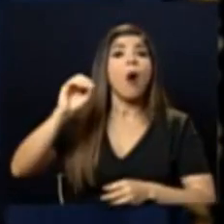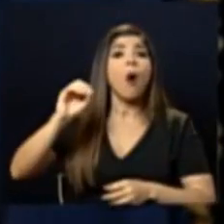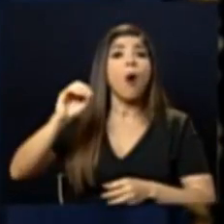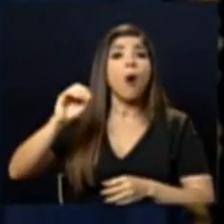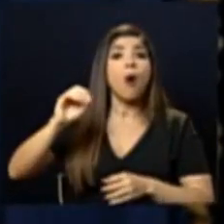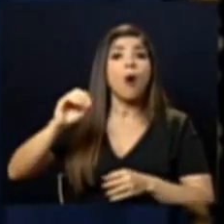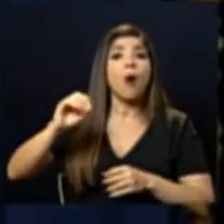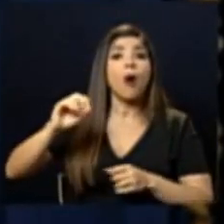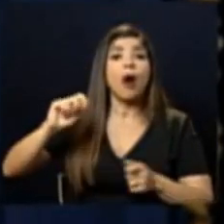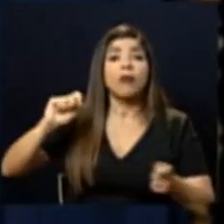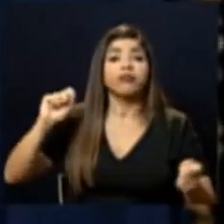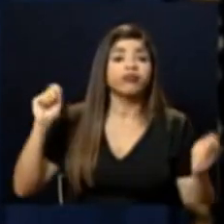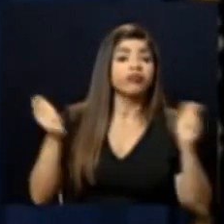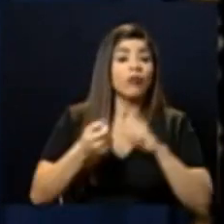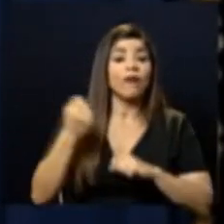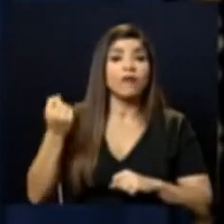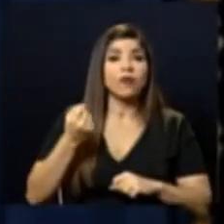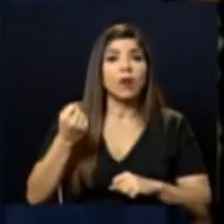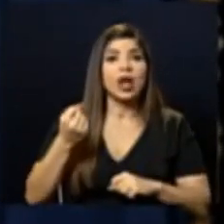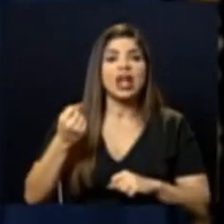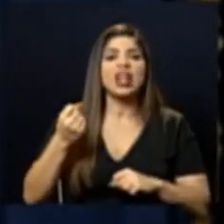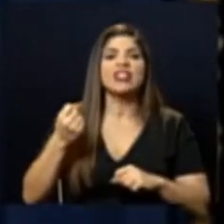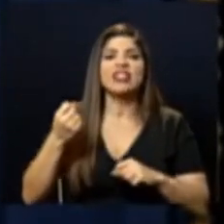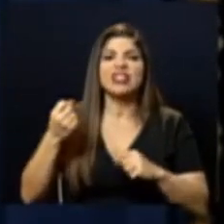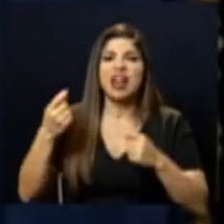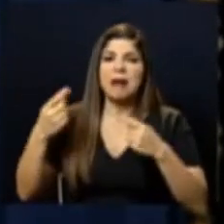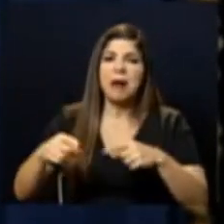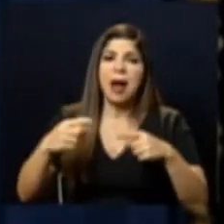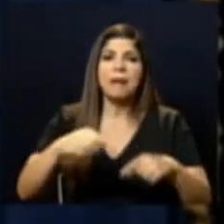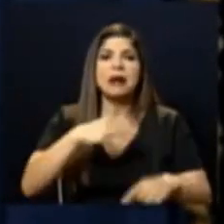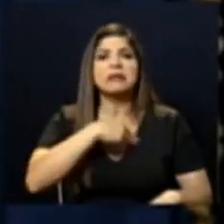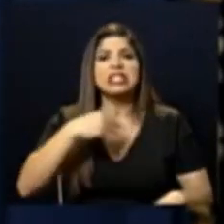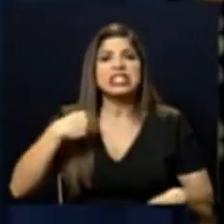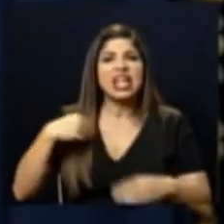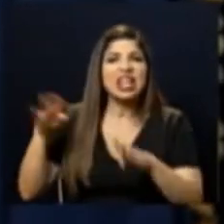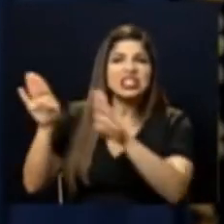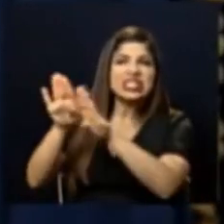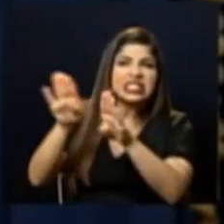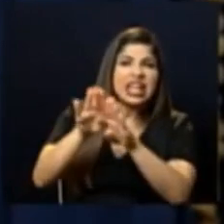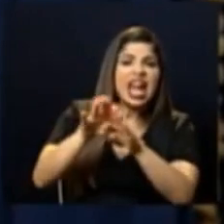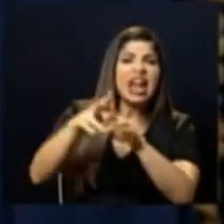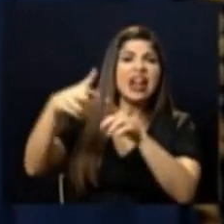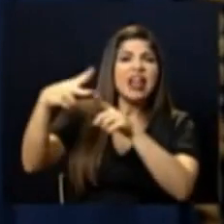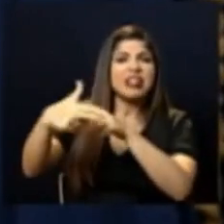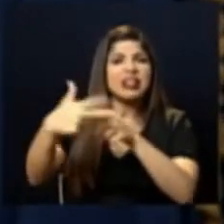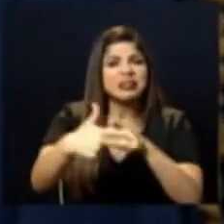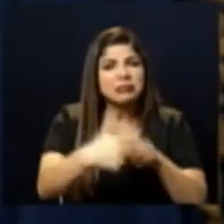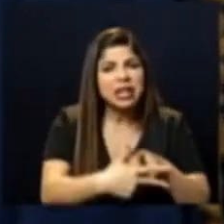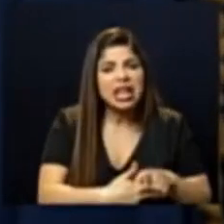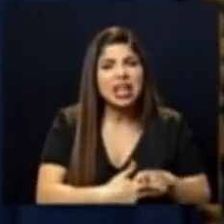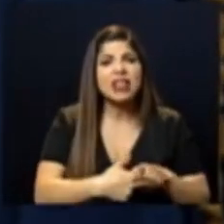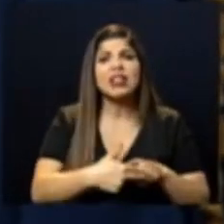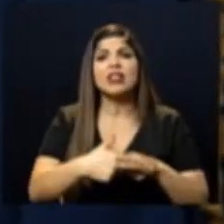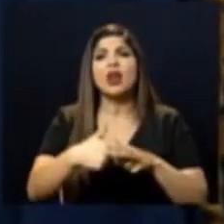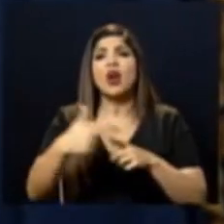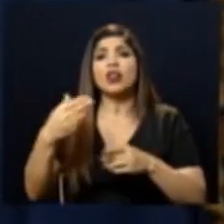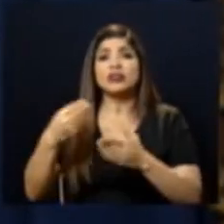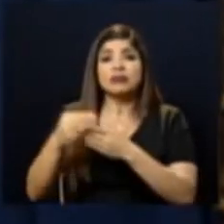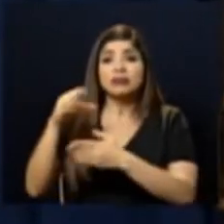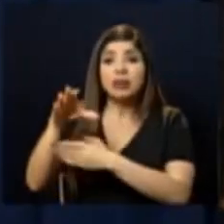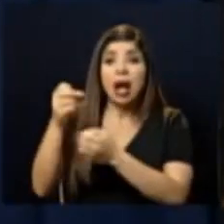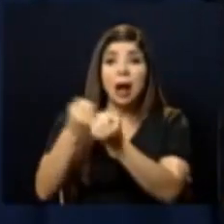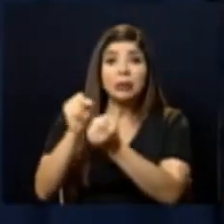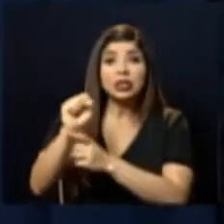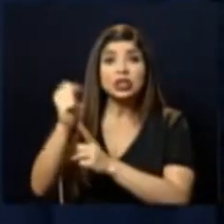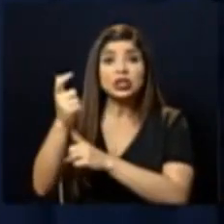manera radical derivó en cierre de ministerios, despidos, reducción de la inversión